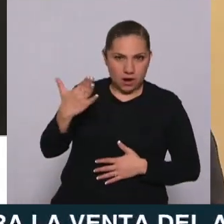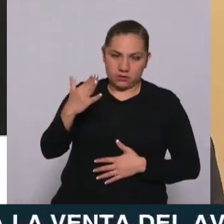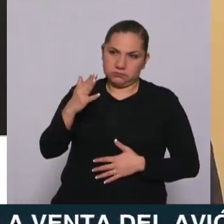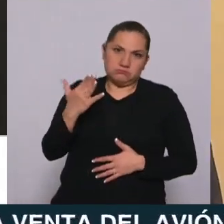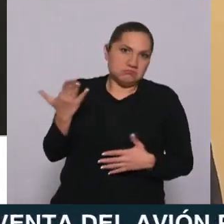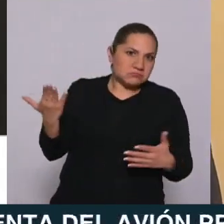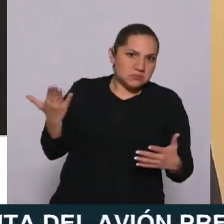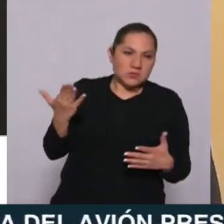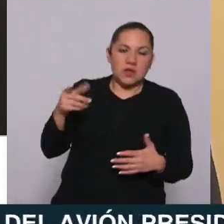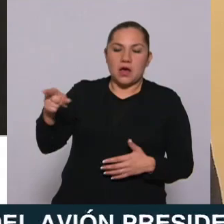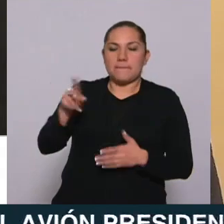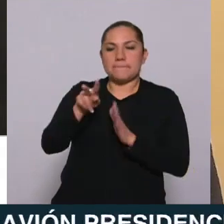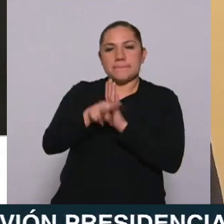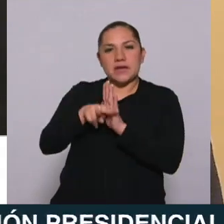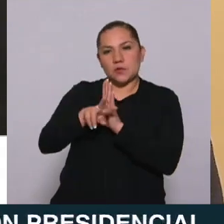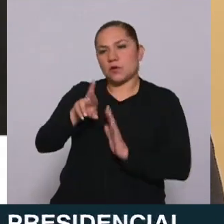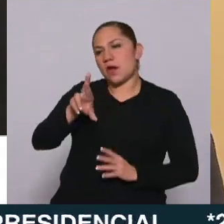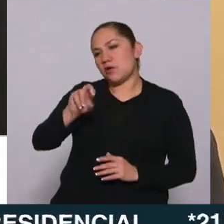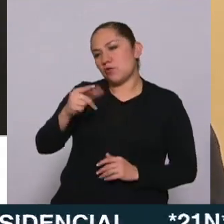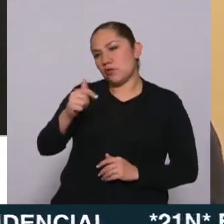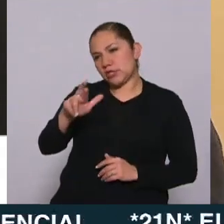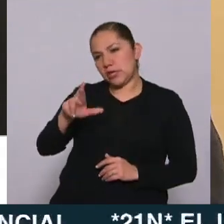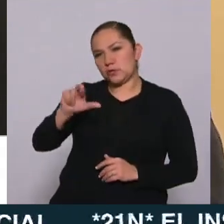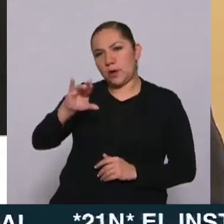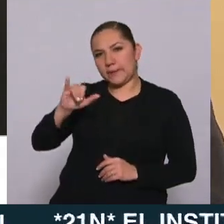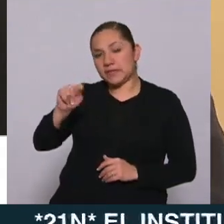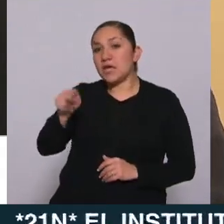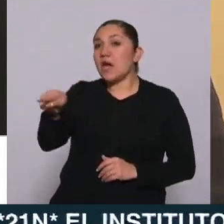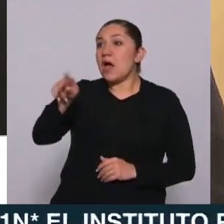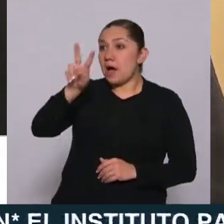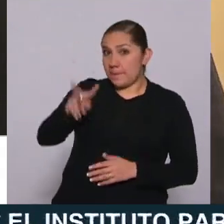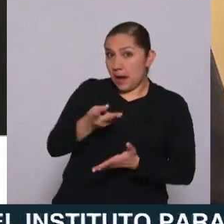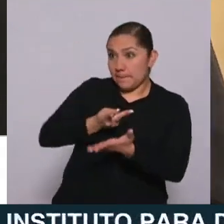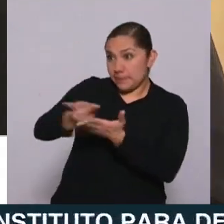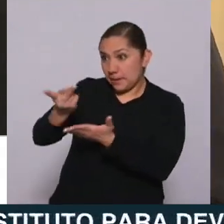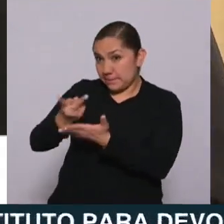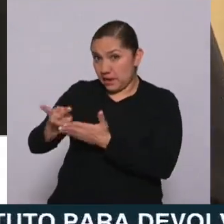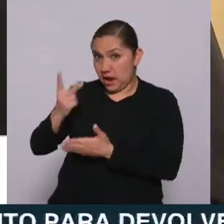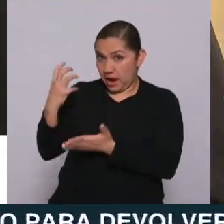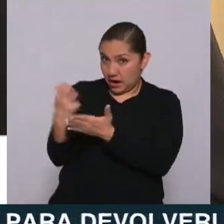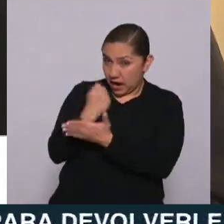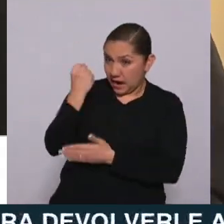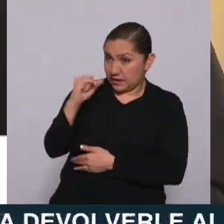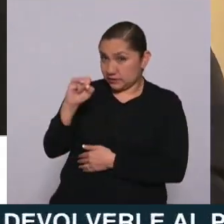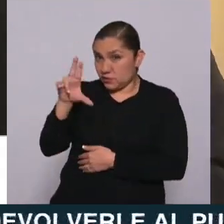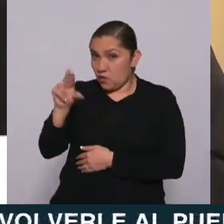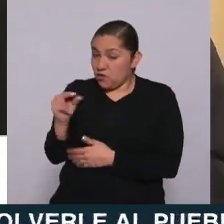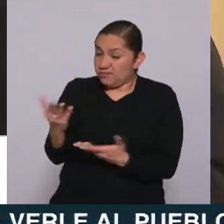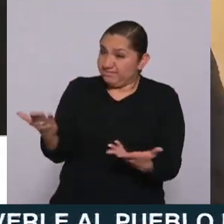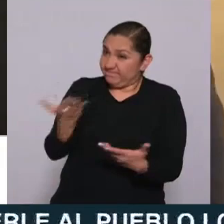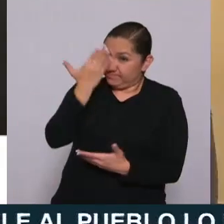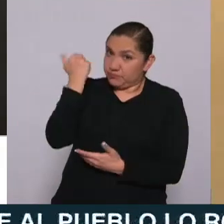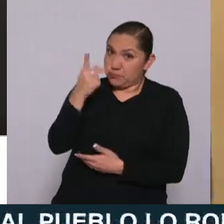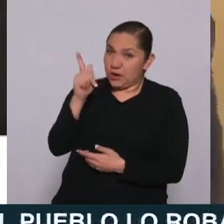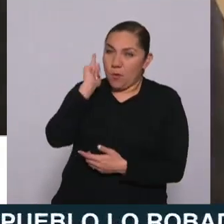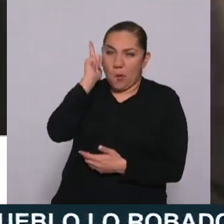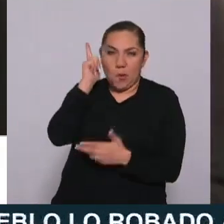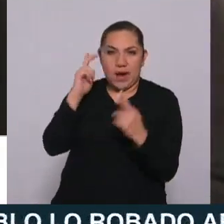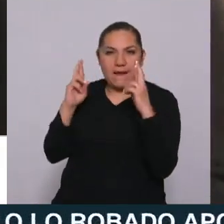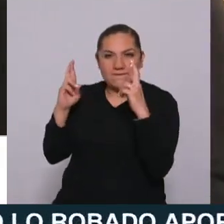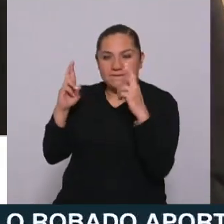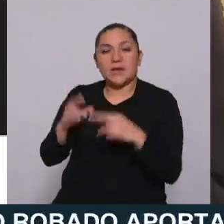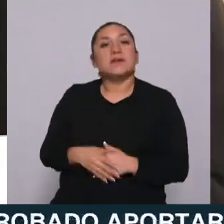va a suceder o no, no lo sé, pero estoy así. También en Argentina hay algunos nominados. Están nominados el equipo de